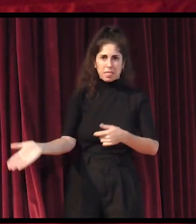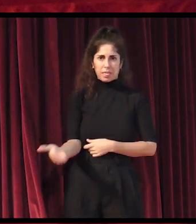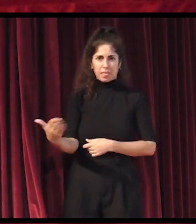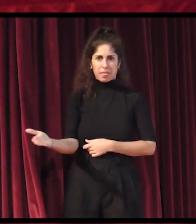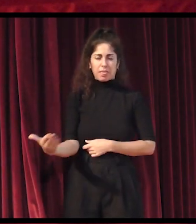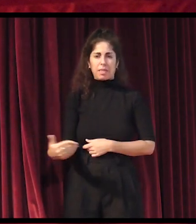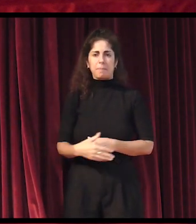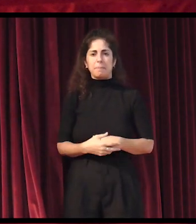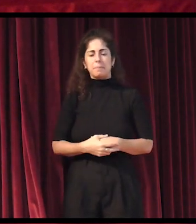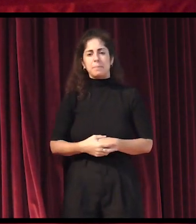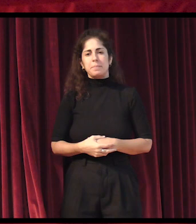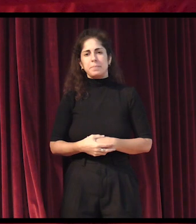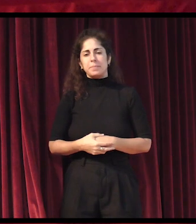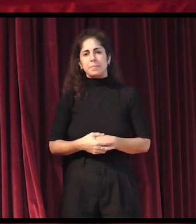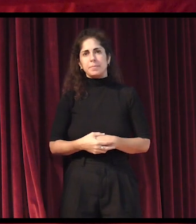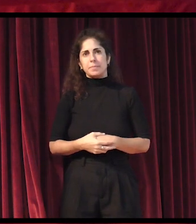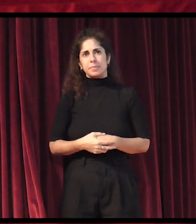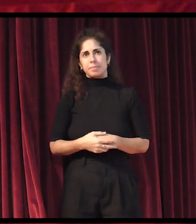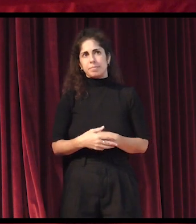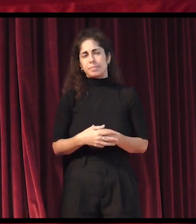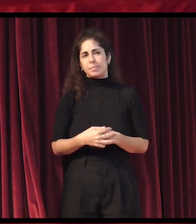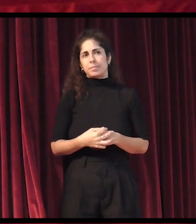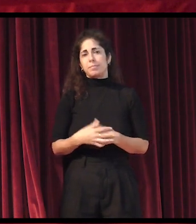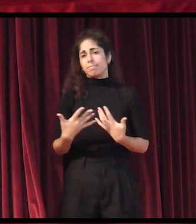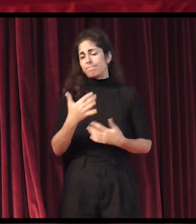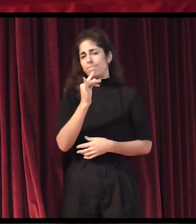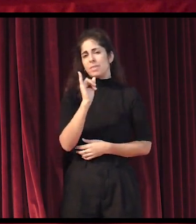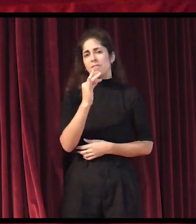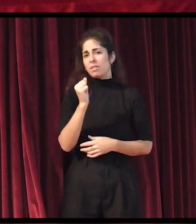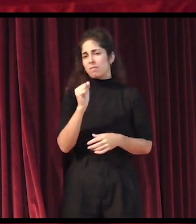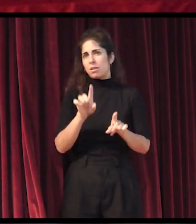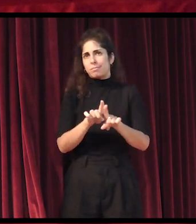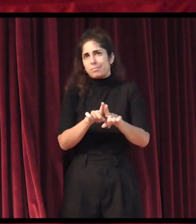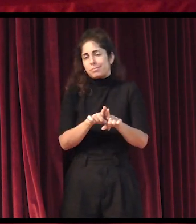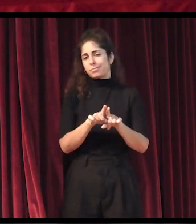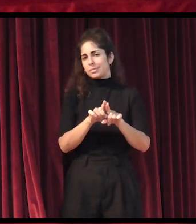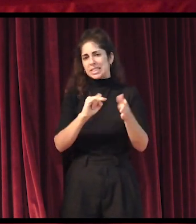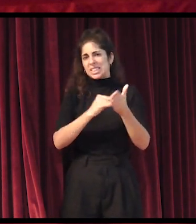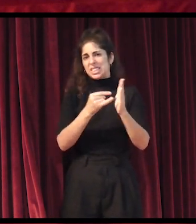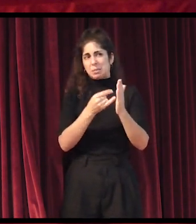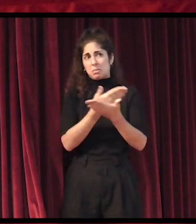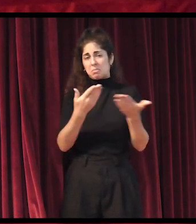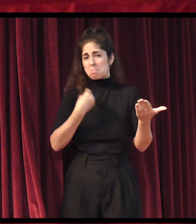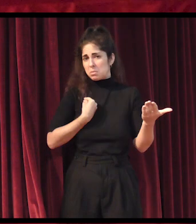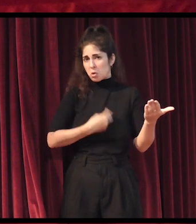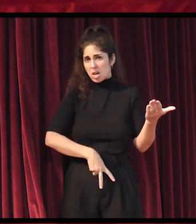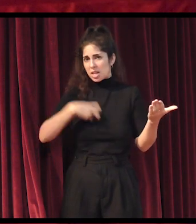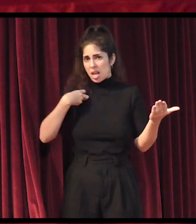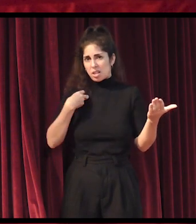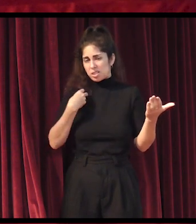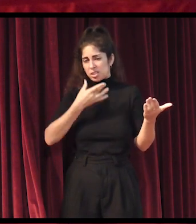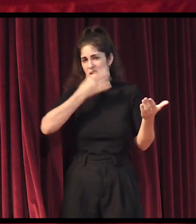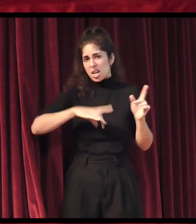o siento que hay una estructura, pues como toda esta estructura en la que vivimos, que es racista, y que entiendo que por